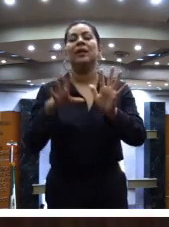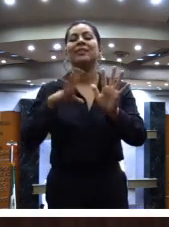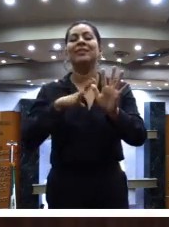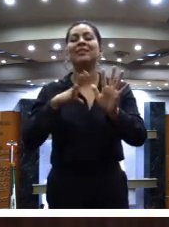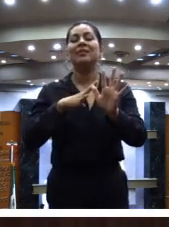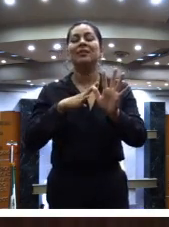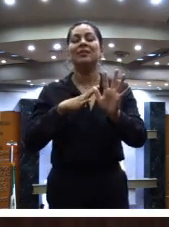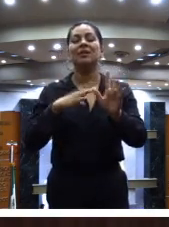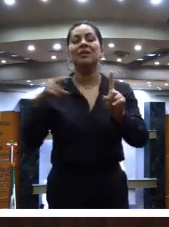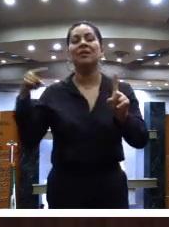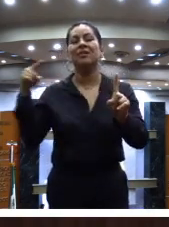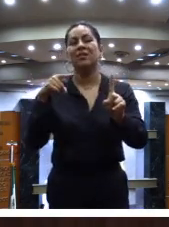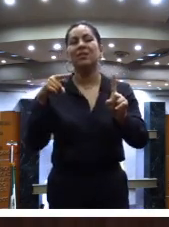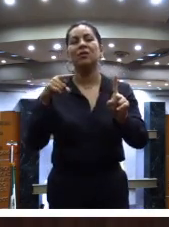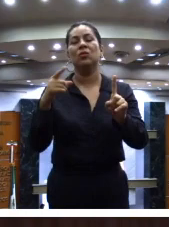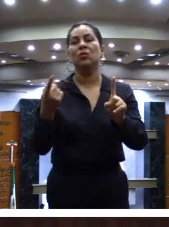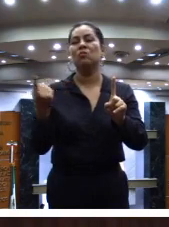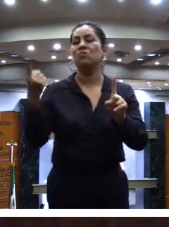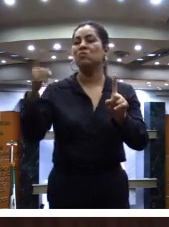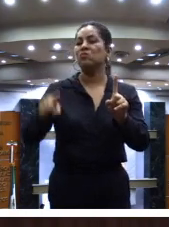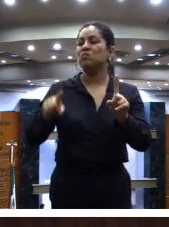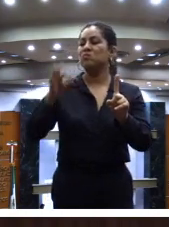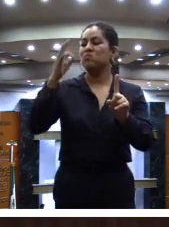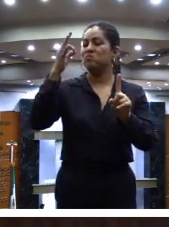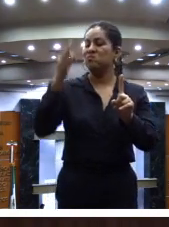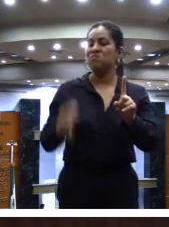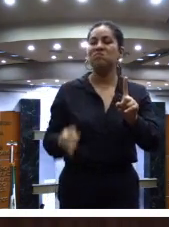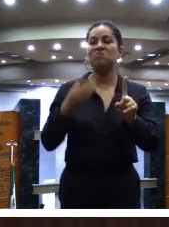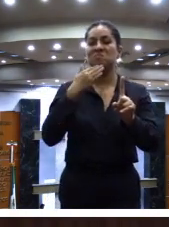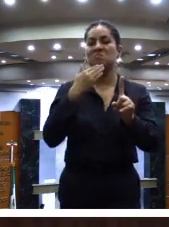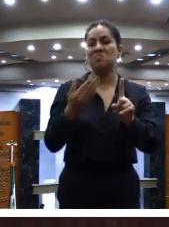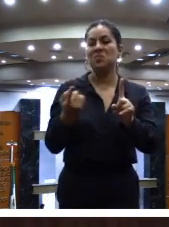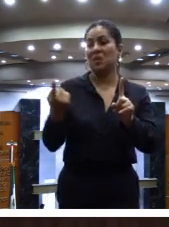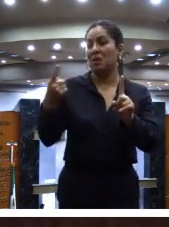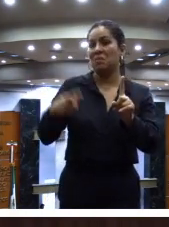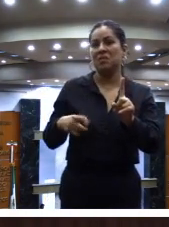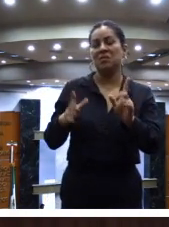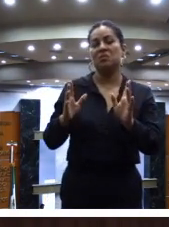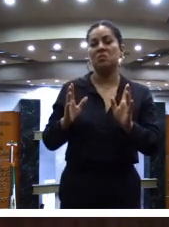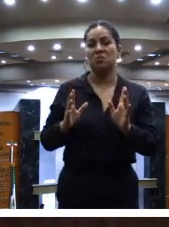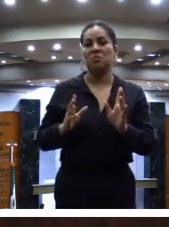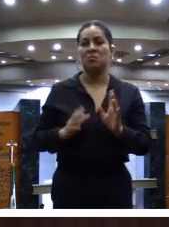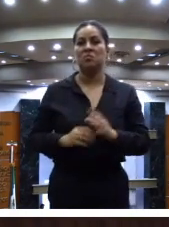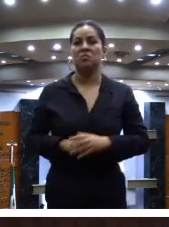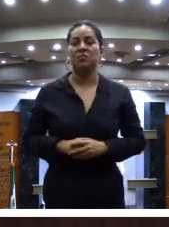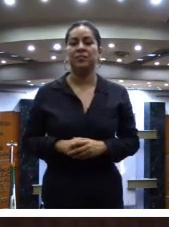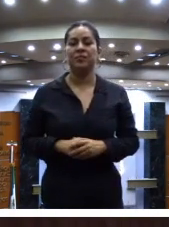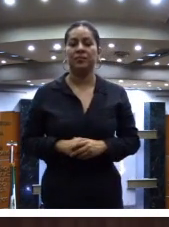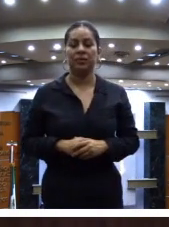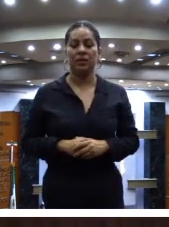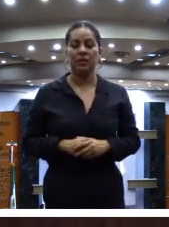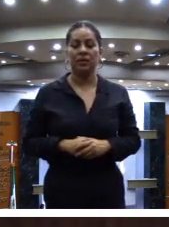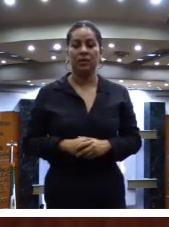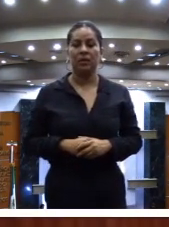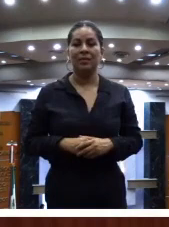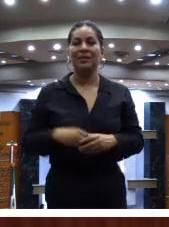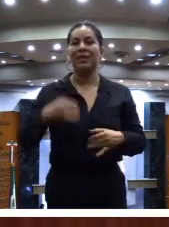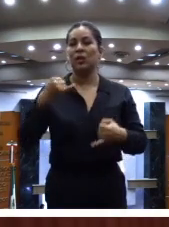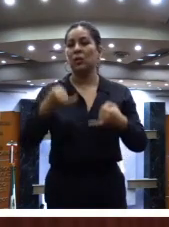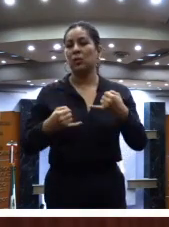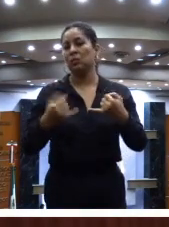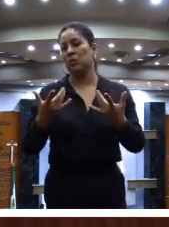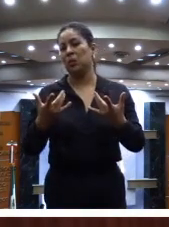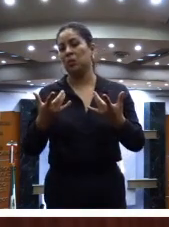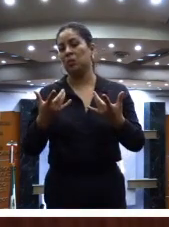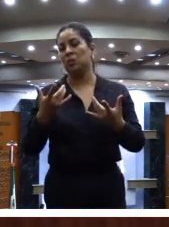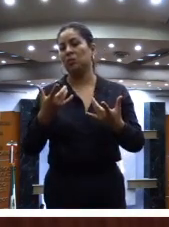que ver con dar cumplimiento a mandato eh al mandato jurisdiccional